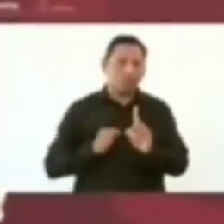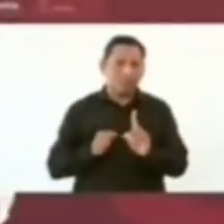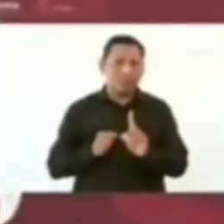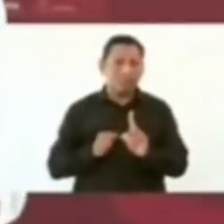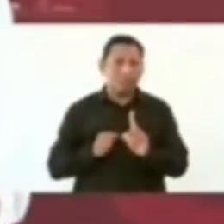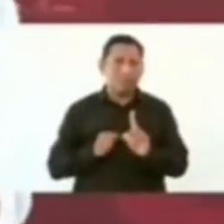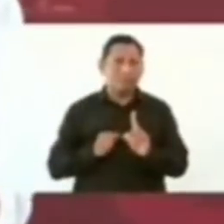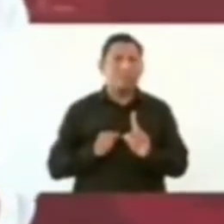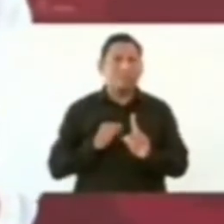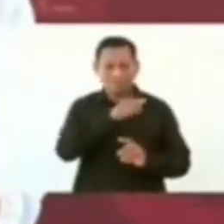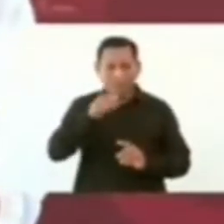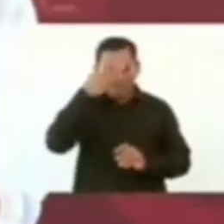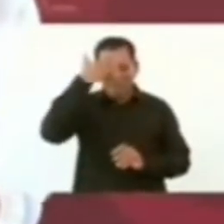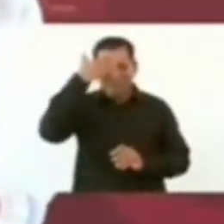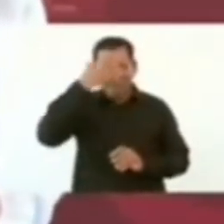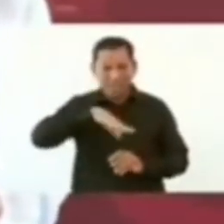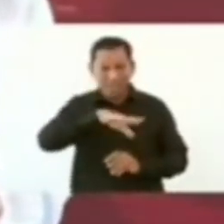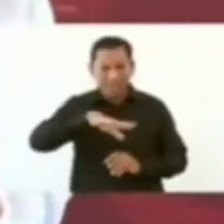ya saben ustedes,